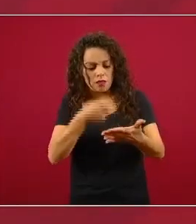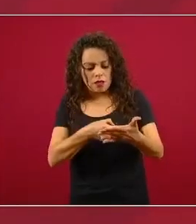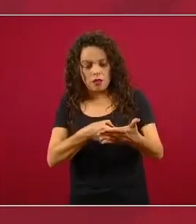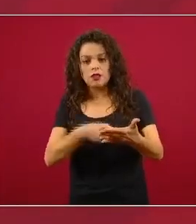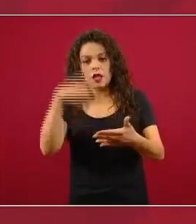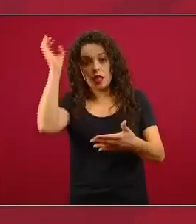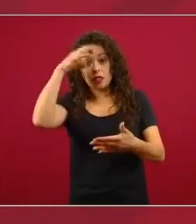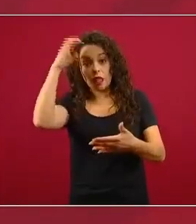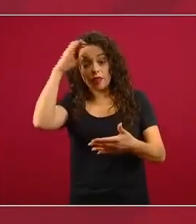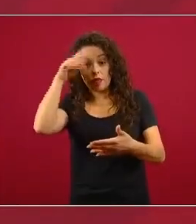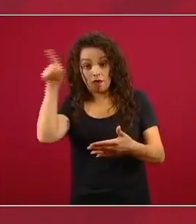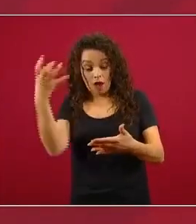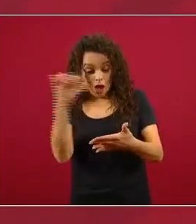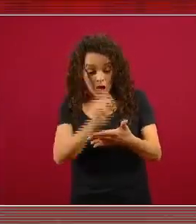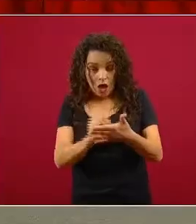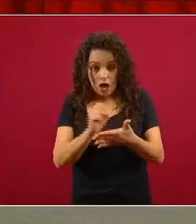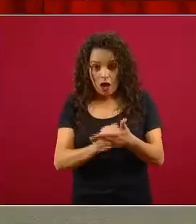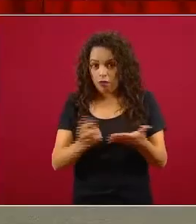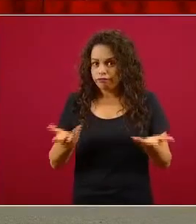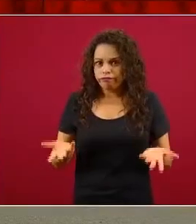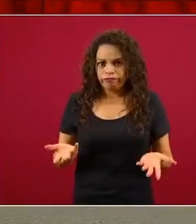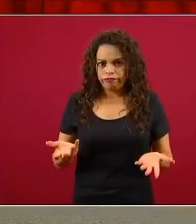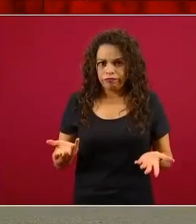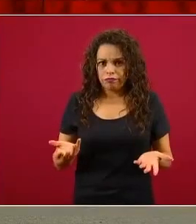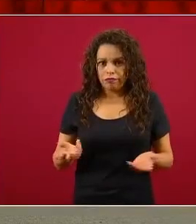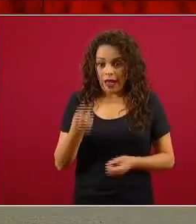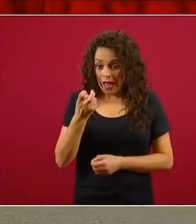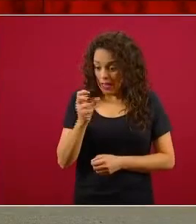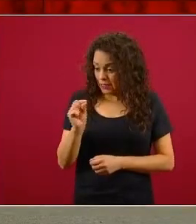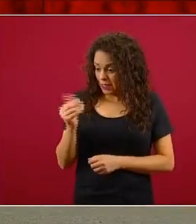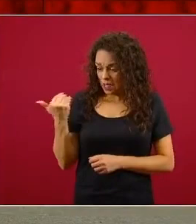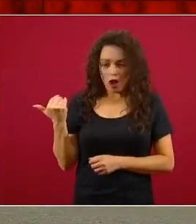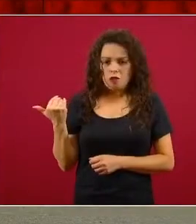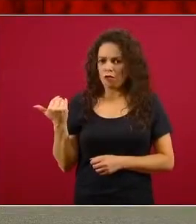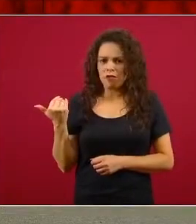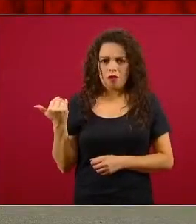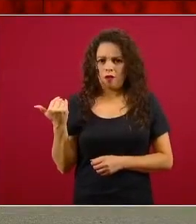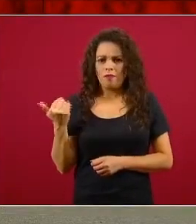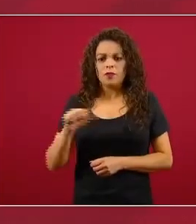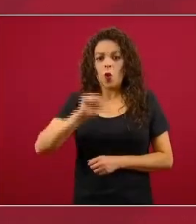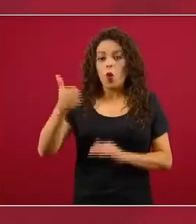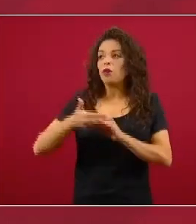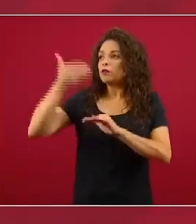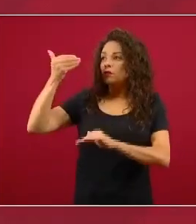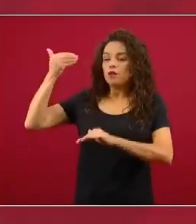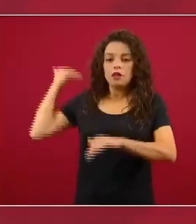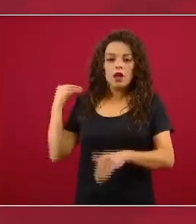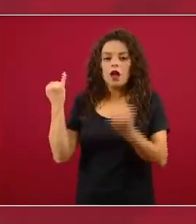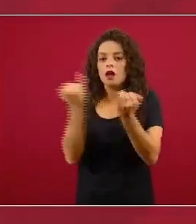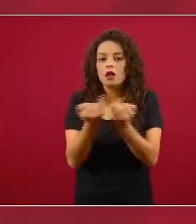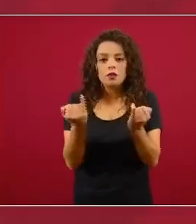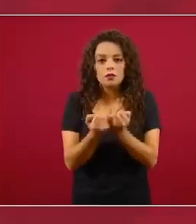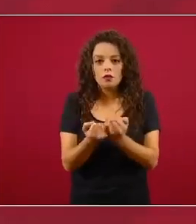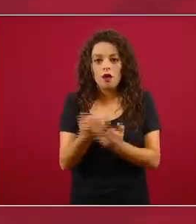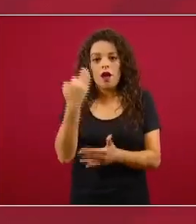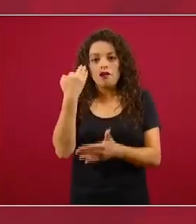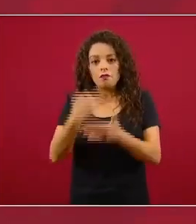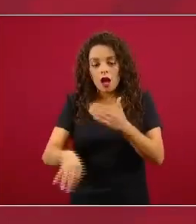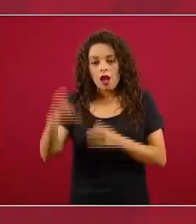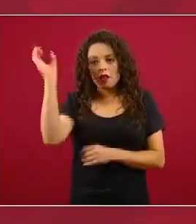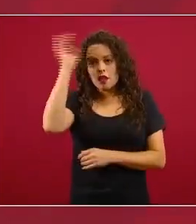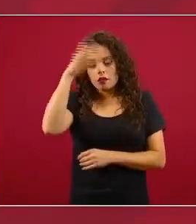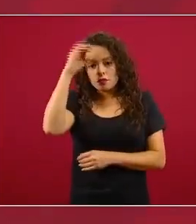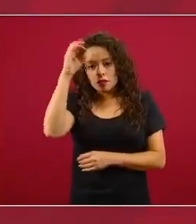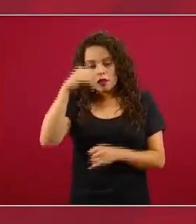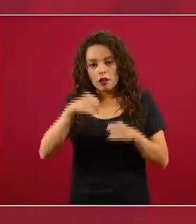tipo de noticias. No solo esta reciente, esta es de la última semana, sino en ocasiones previas. Por lo tanto,